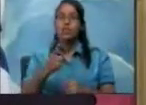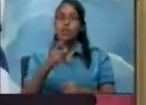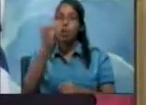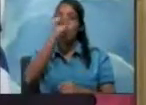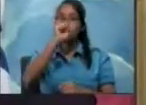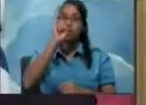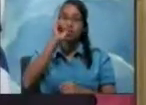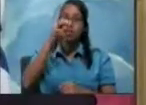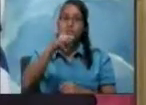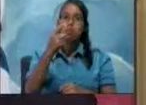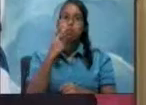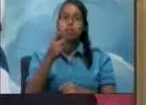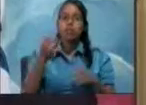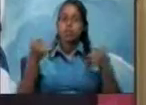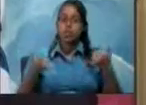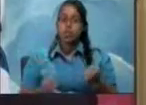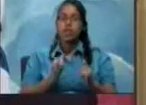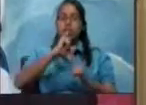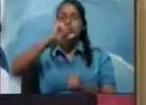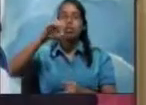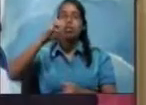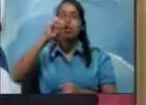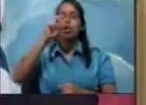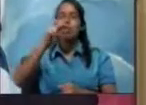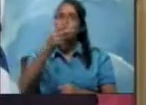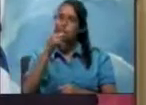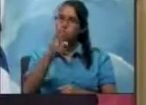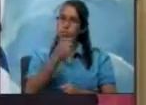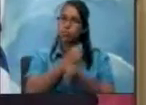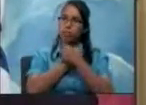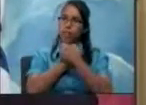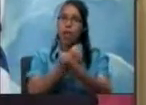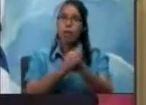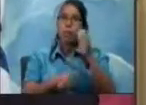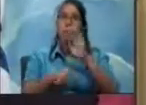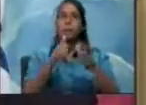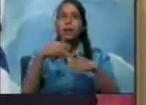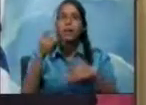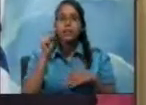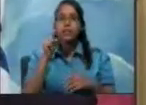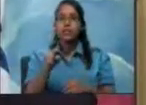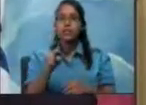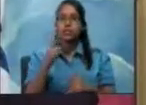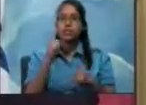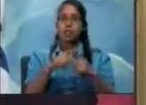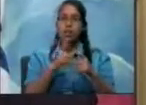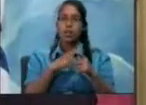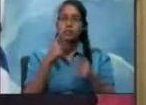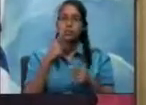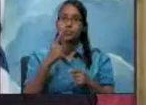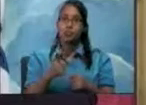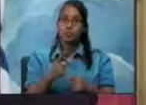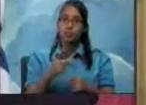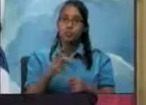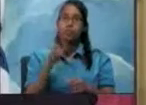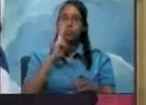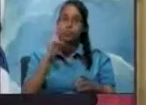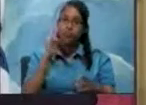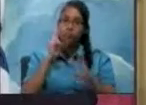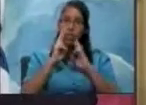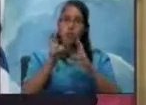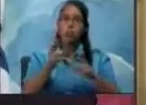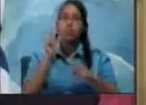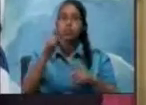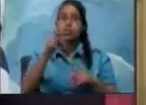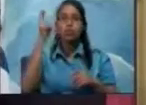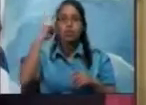Simón hijo de Jonás me amas más que estos les respondió Sí señor tú sabes